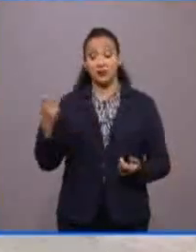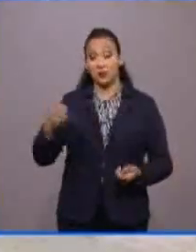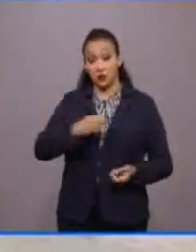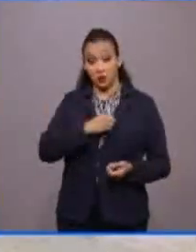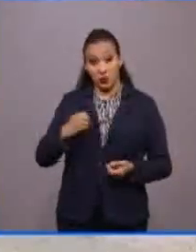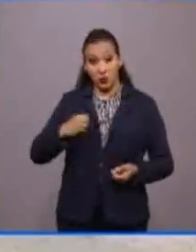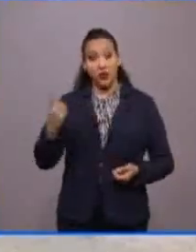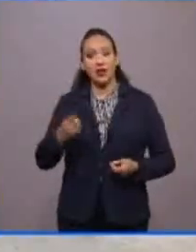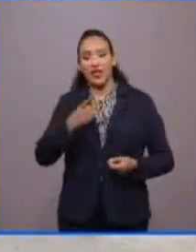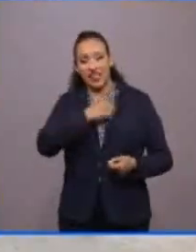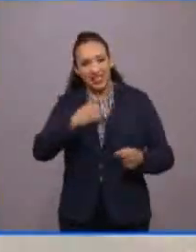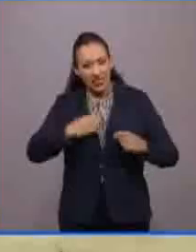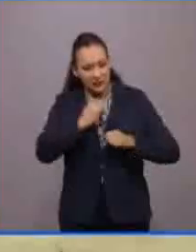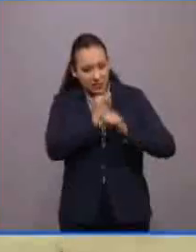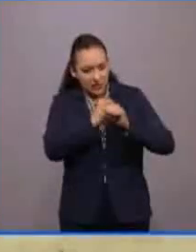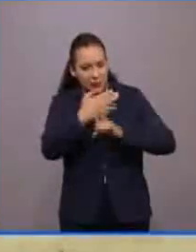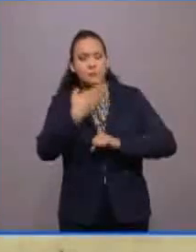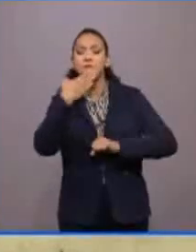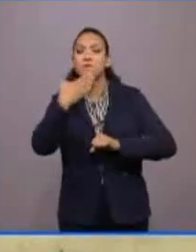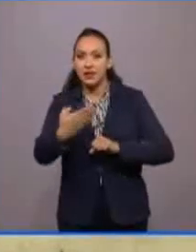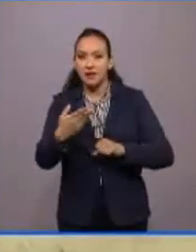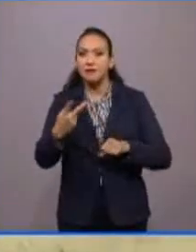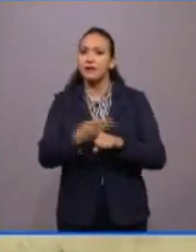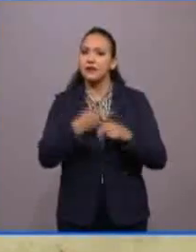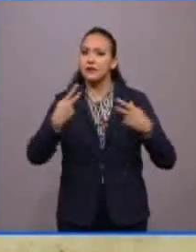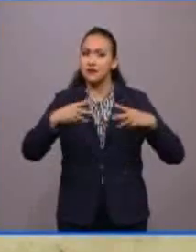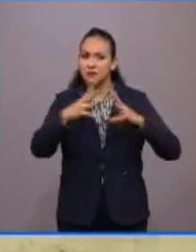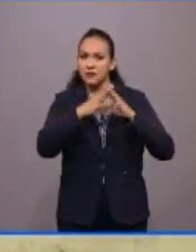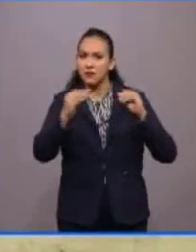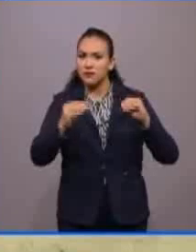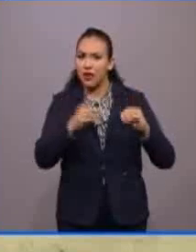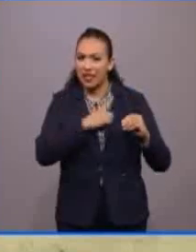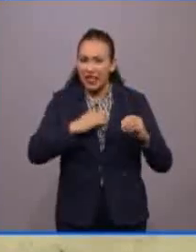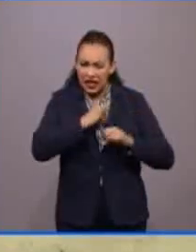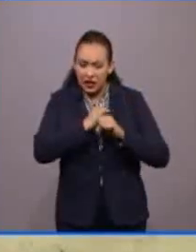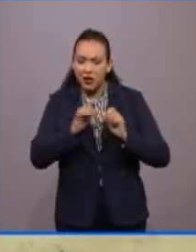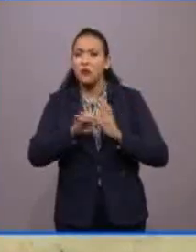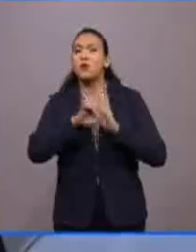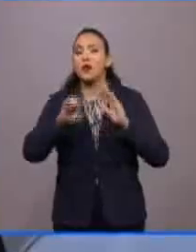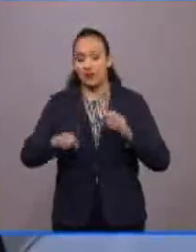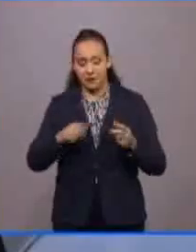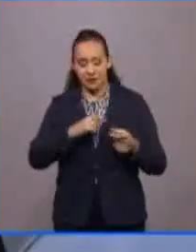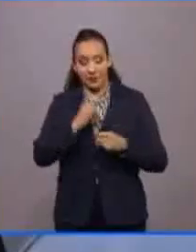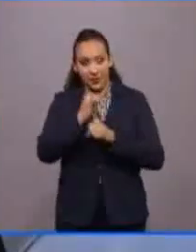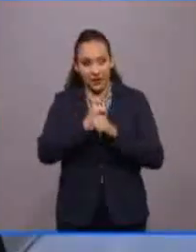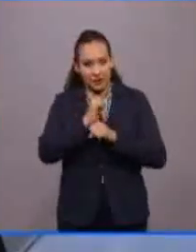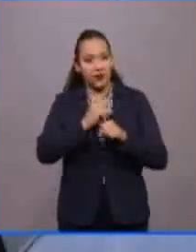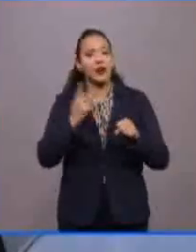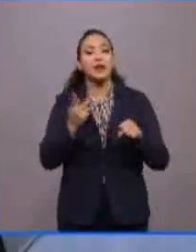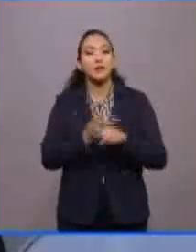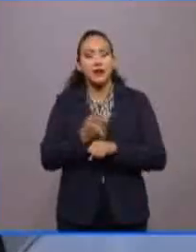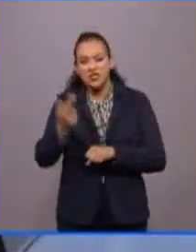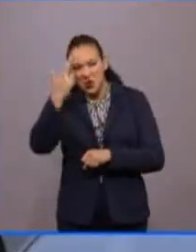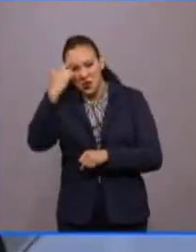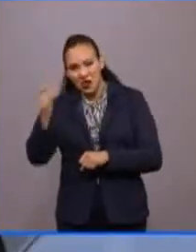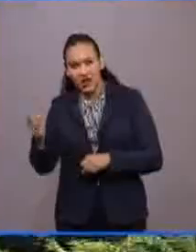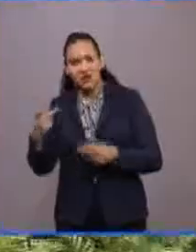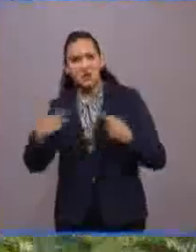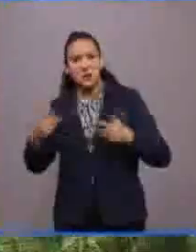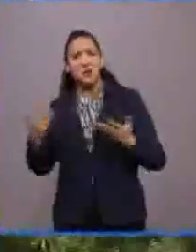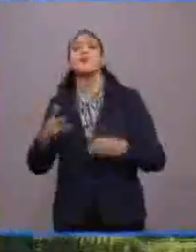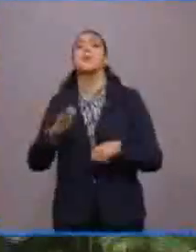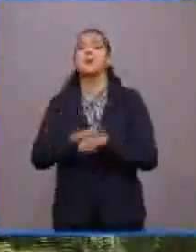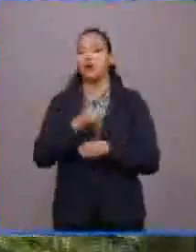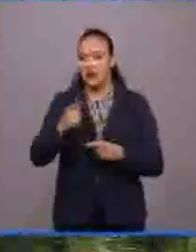a considerar el vínculo de la desaparición con otras formas de violencia. Esto implica el análisis transversal de las causas, consecuencias